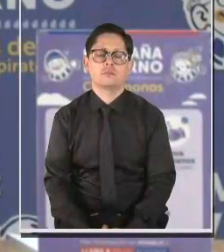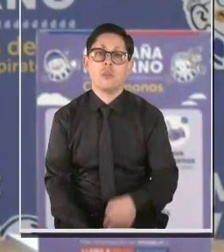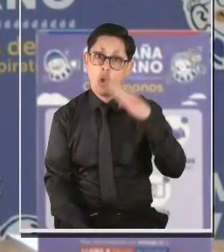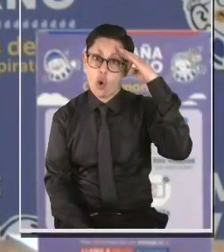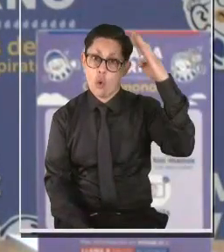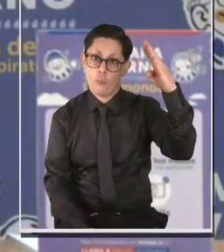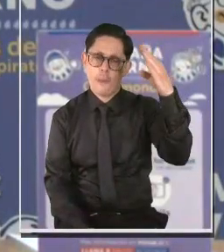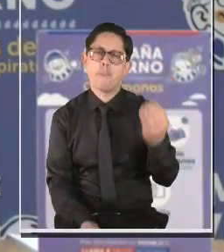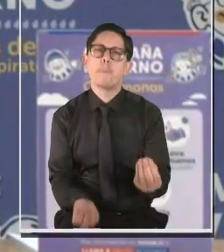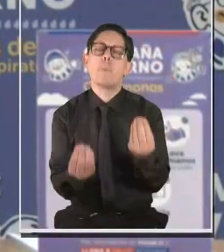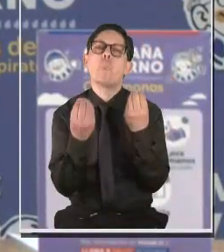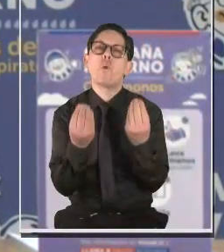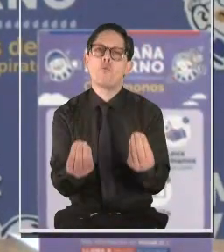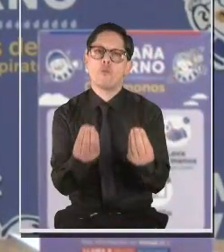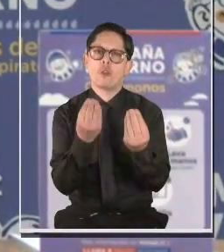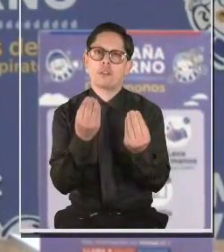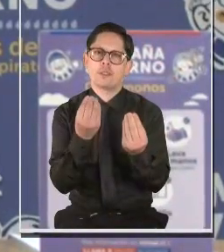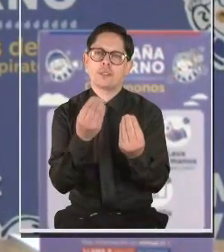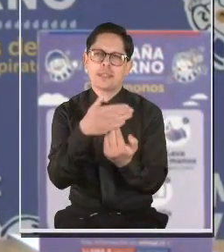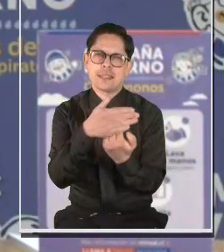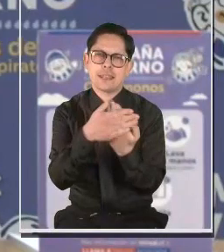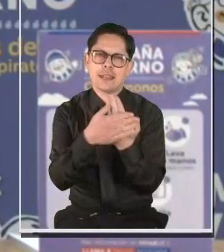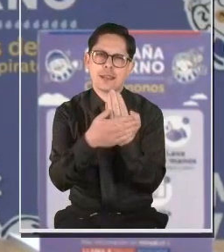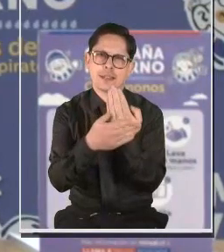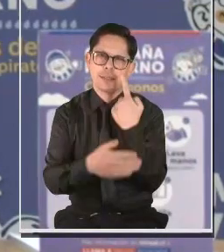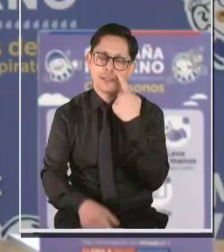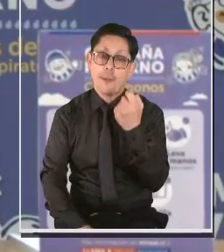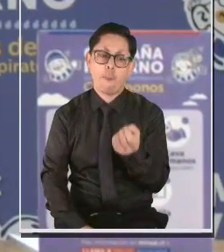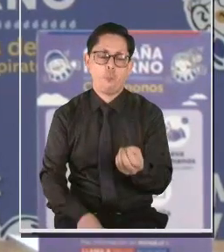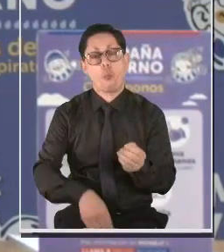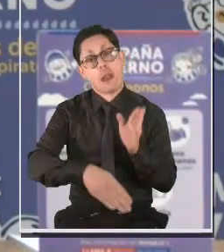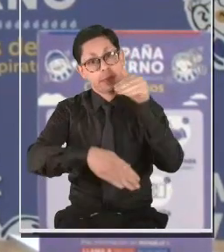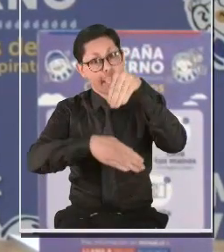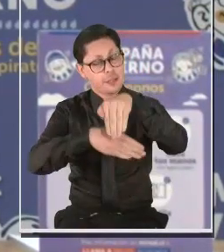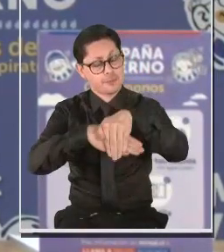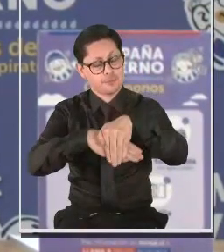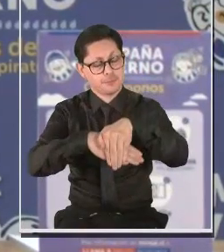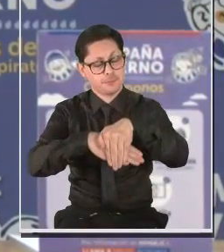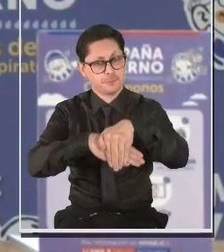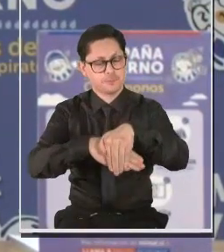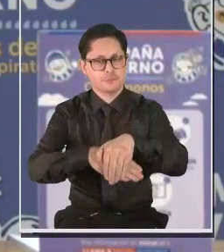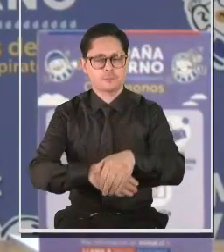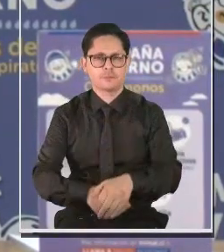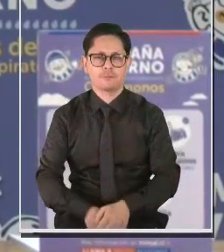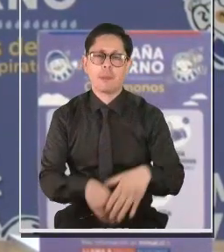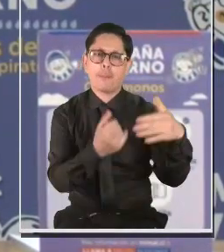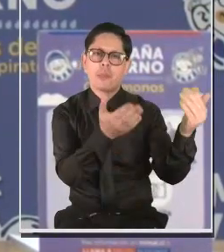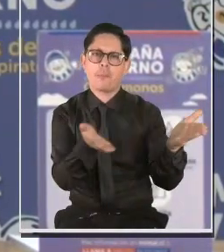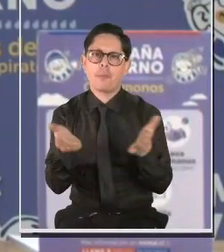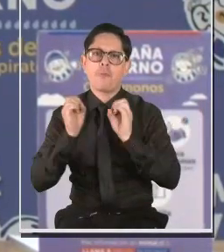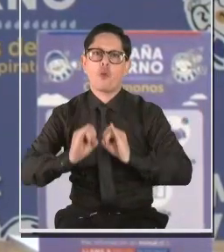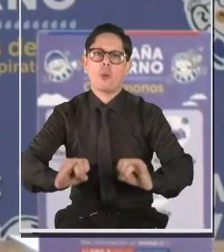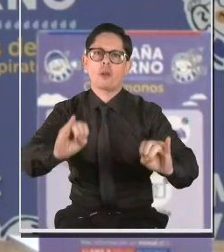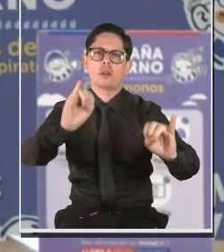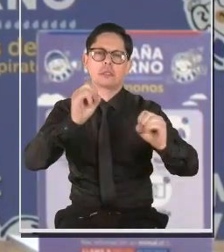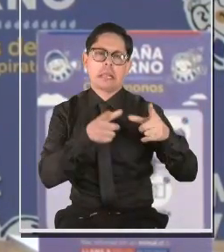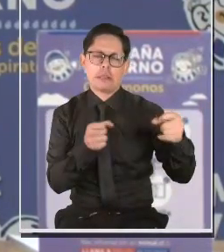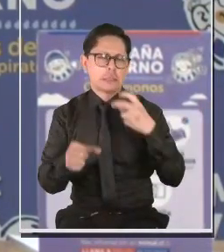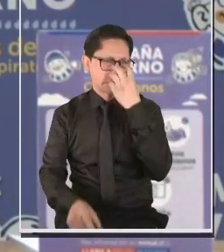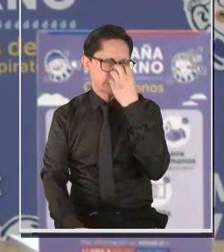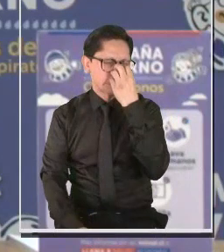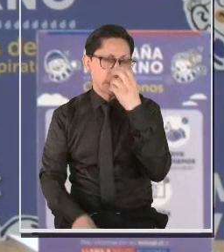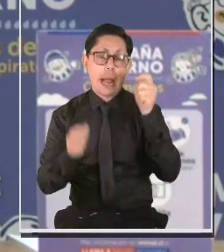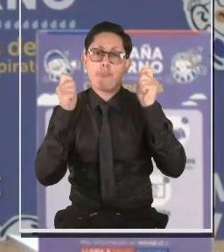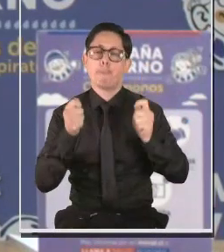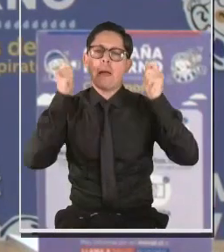Hola Muy buenos días Muy buenas tardes bienvenidos al informe de virus respiratorio de la